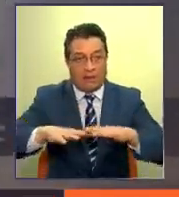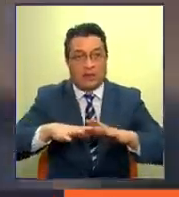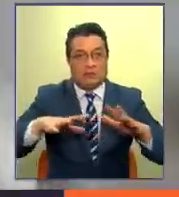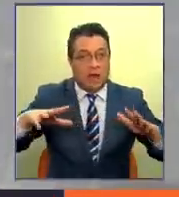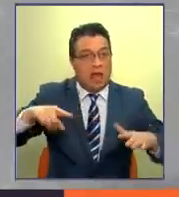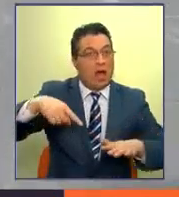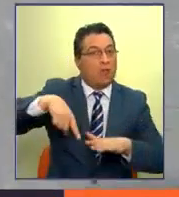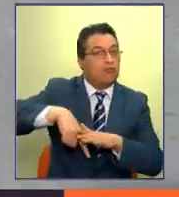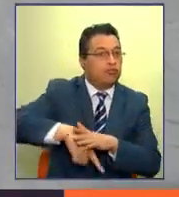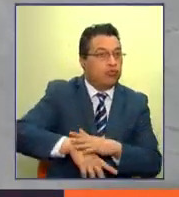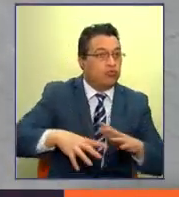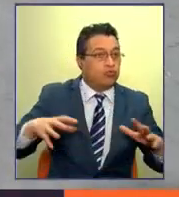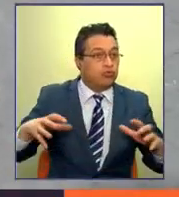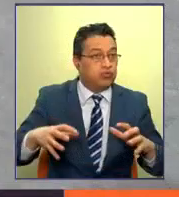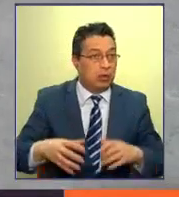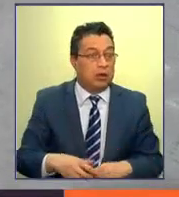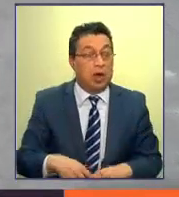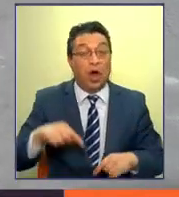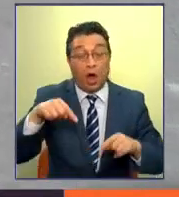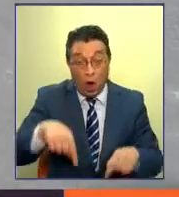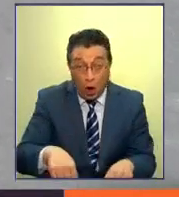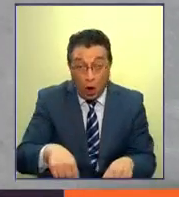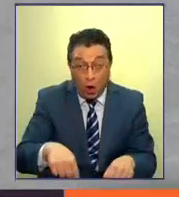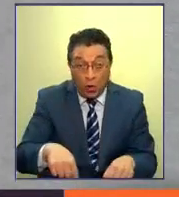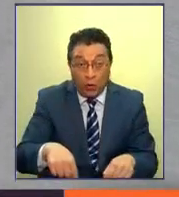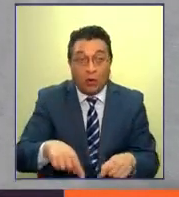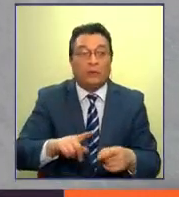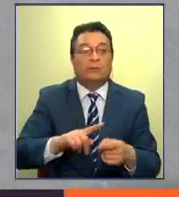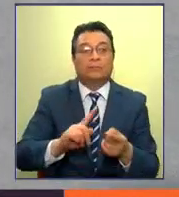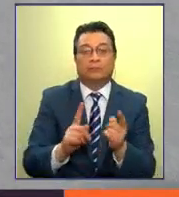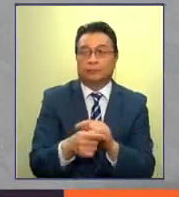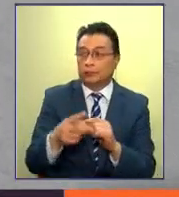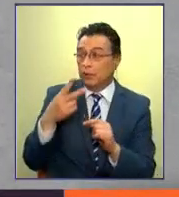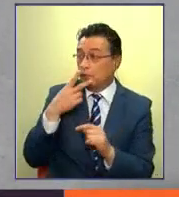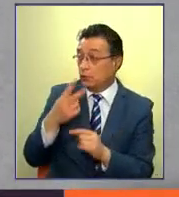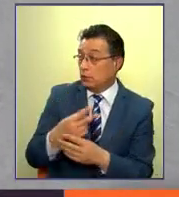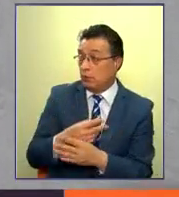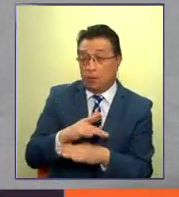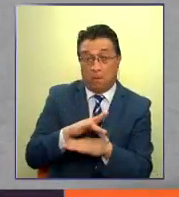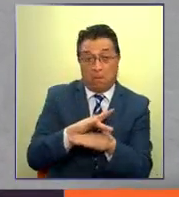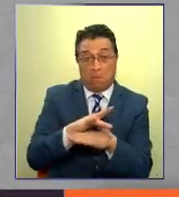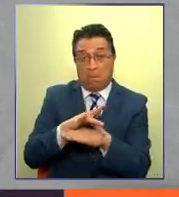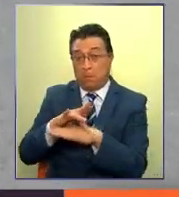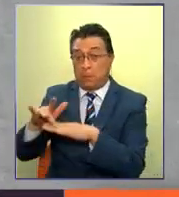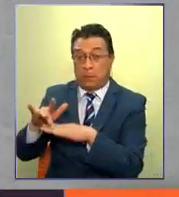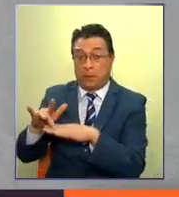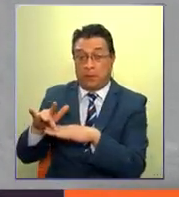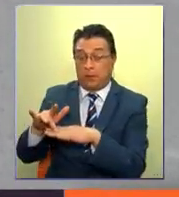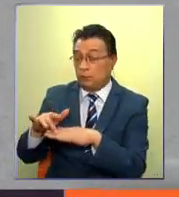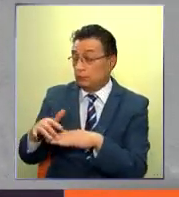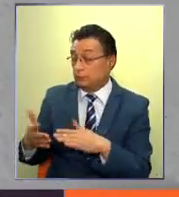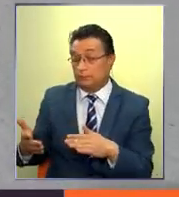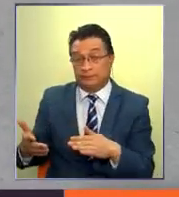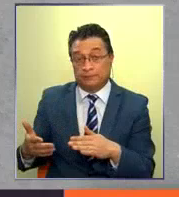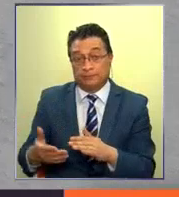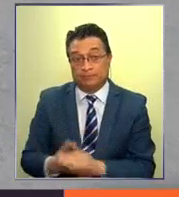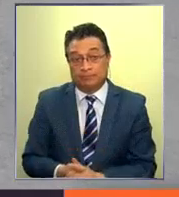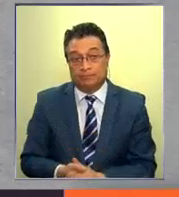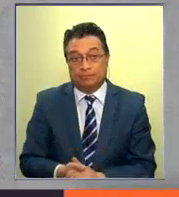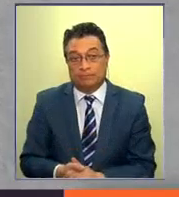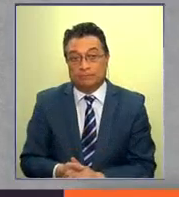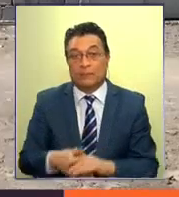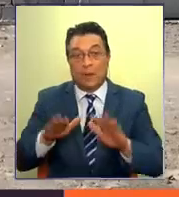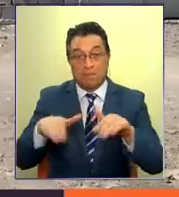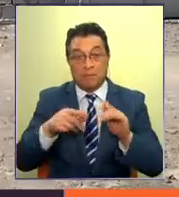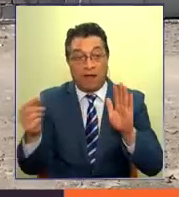extremo. Hoy, en cambio, esas arterias lucen así, vacías. En la misma